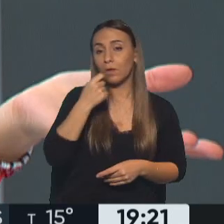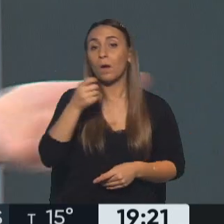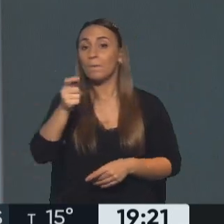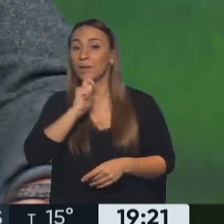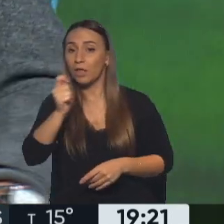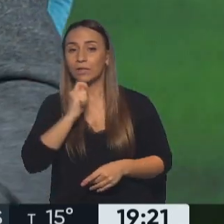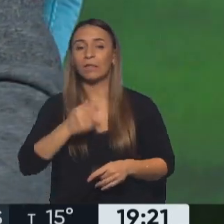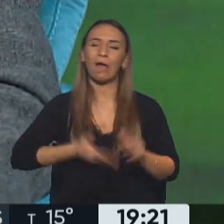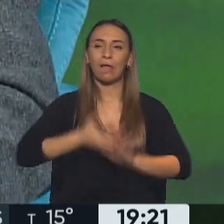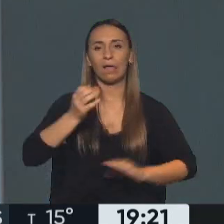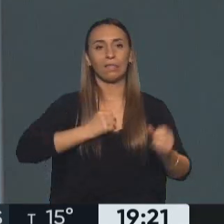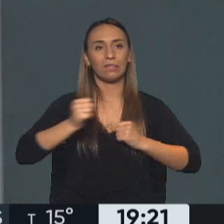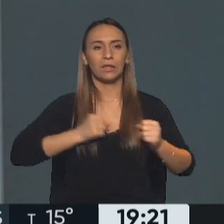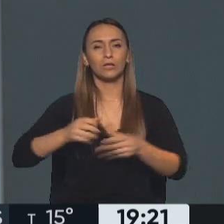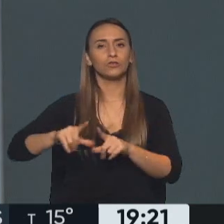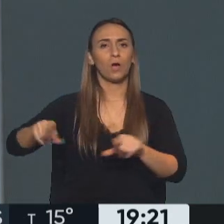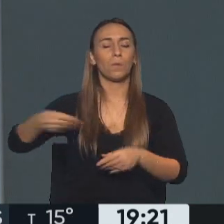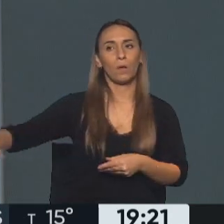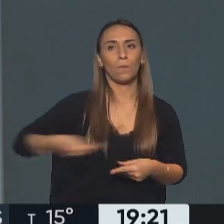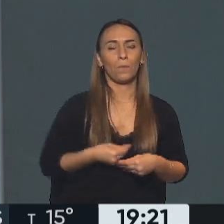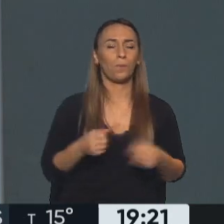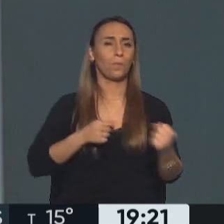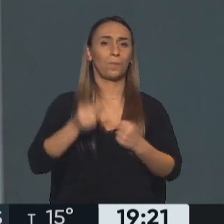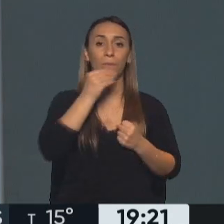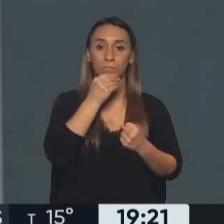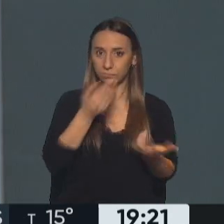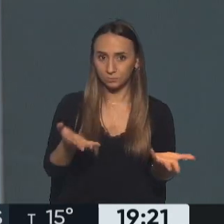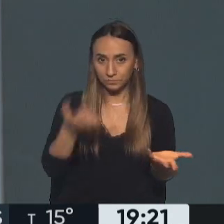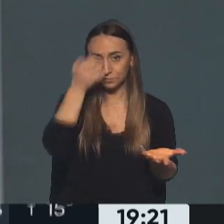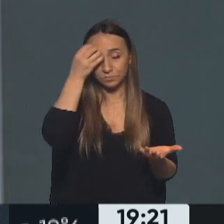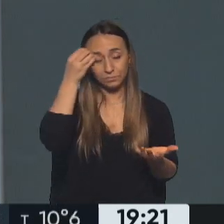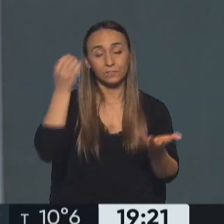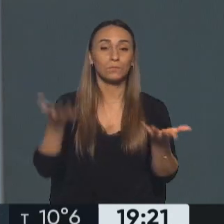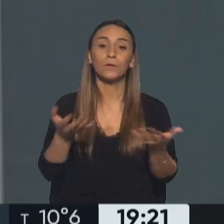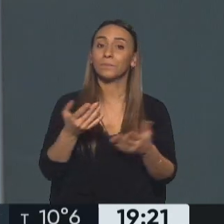entregaban un sobre digamos todo esto en pie